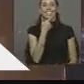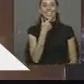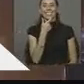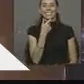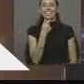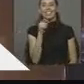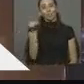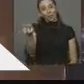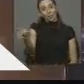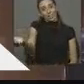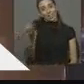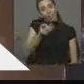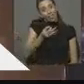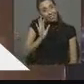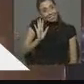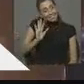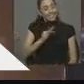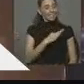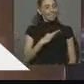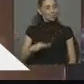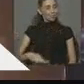Bueno, eso lo dice usted, diputado.